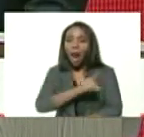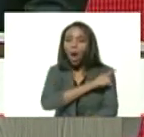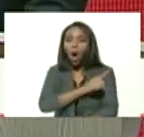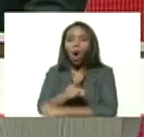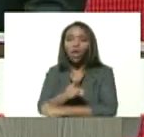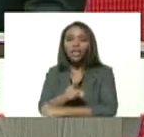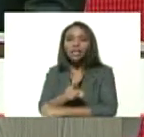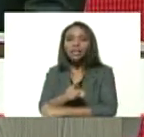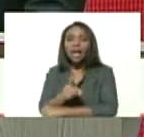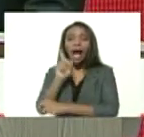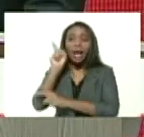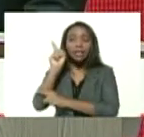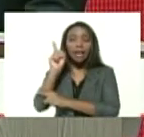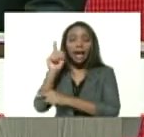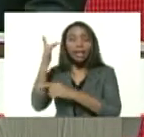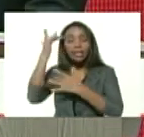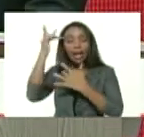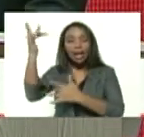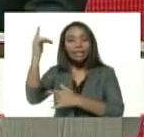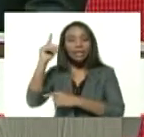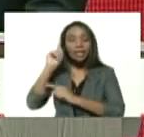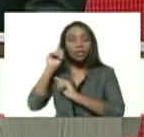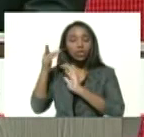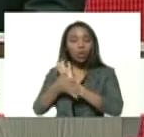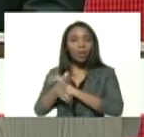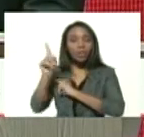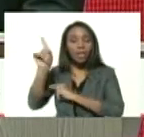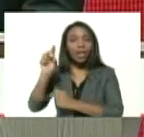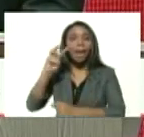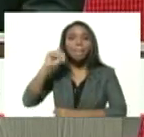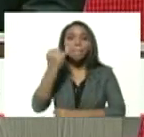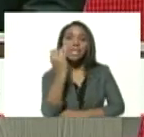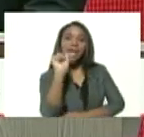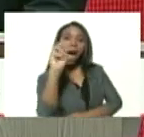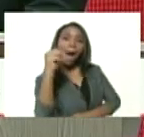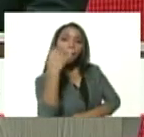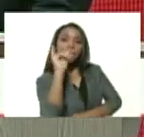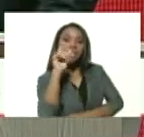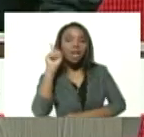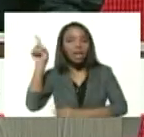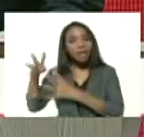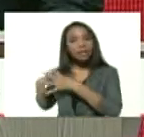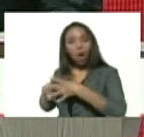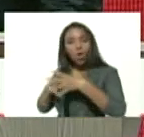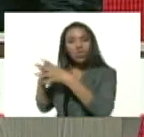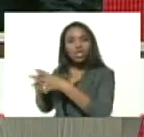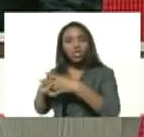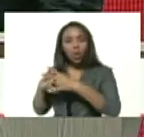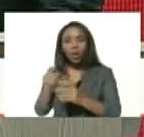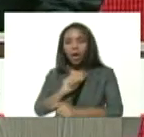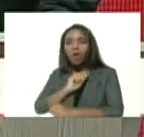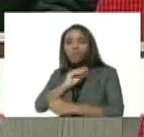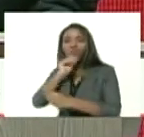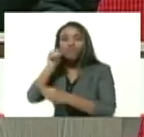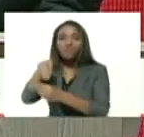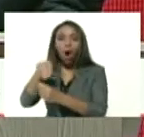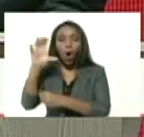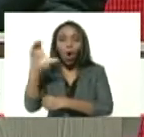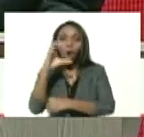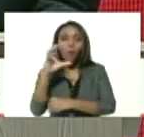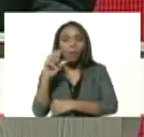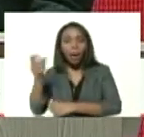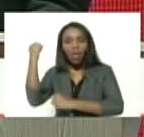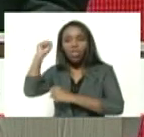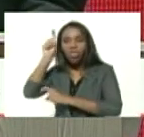de la Agencia Central de Inteligencia desde Miami y que se dirigió a Colombia para entrenar en una localidad llamada